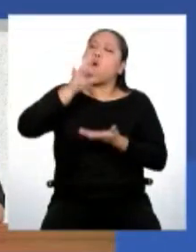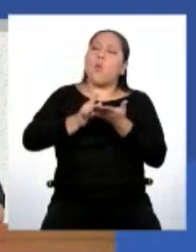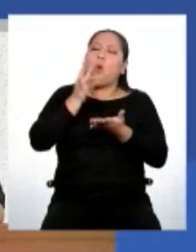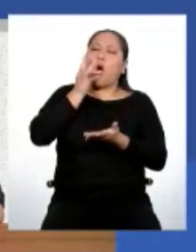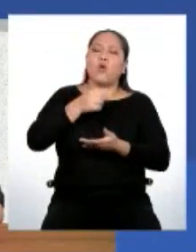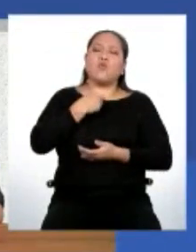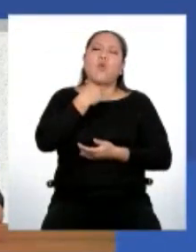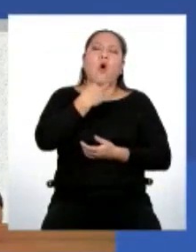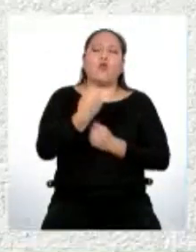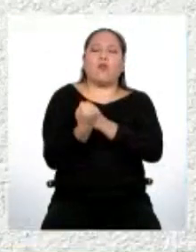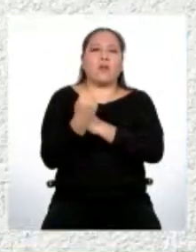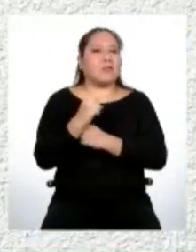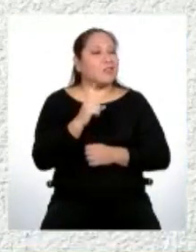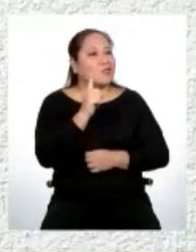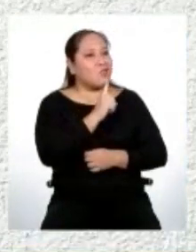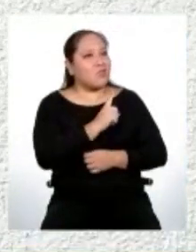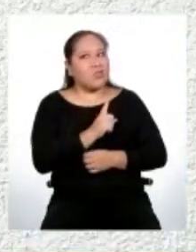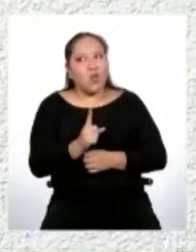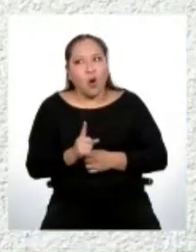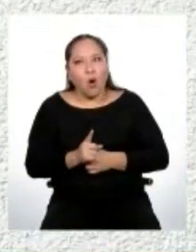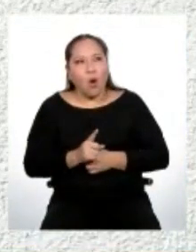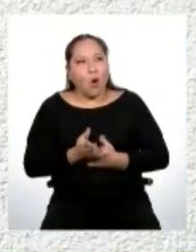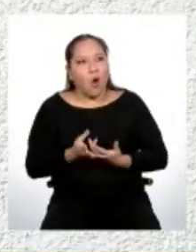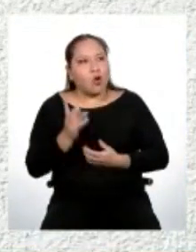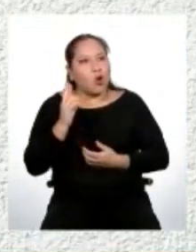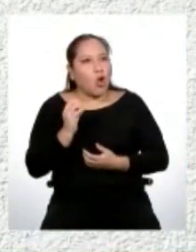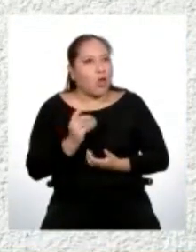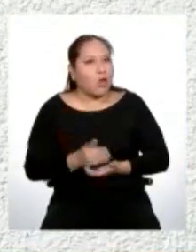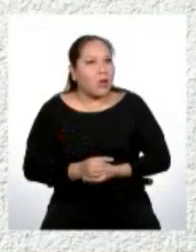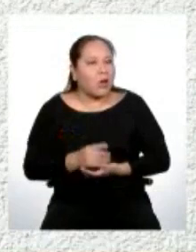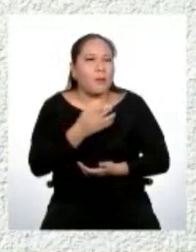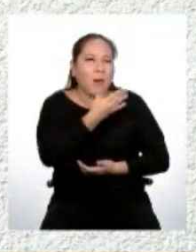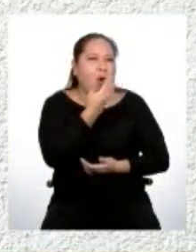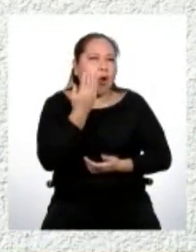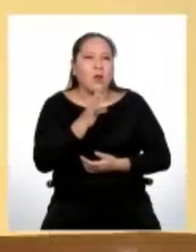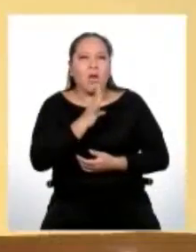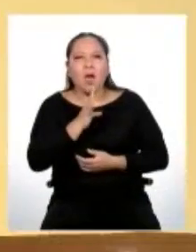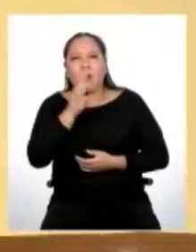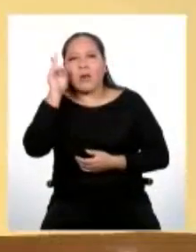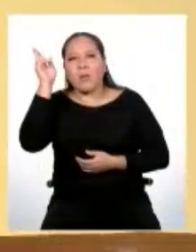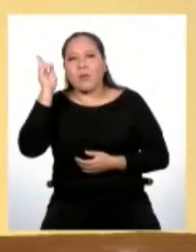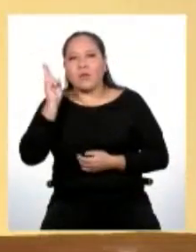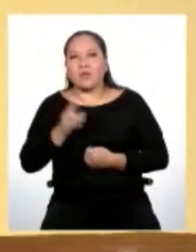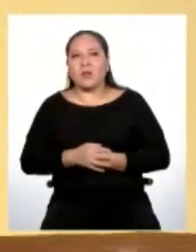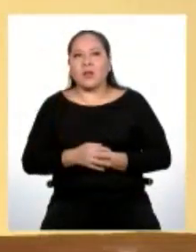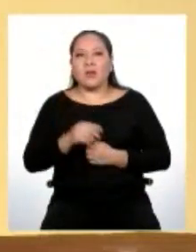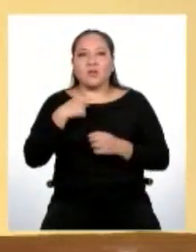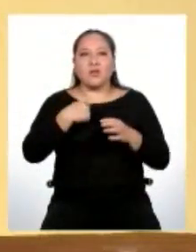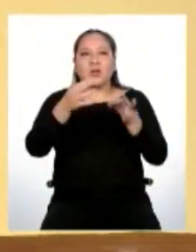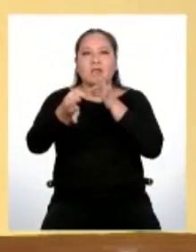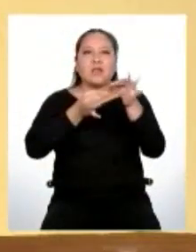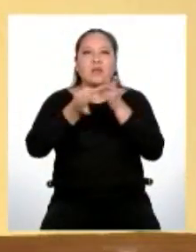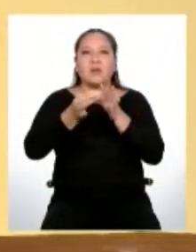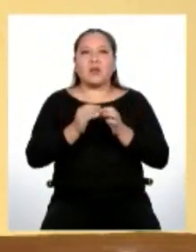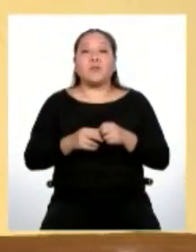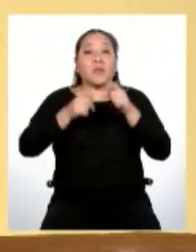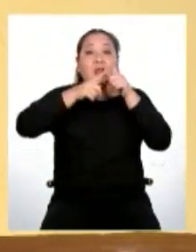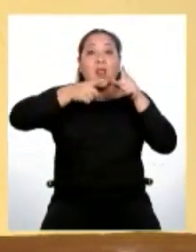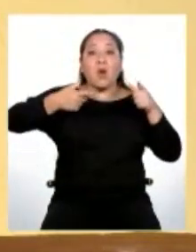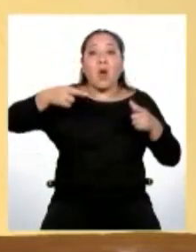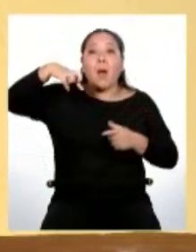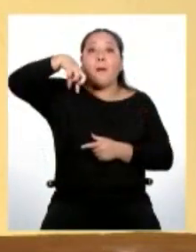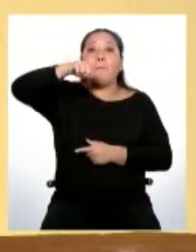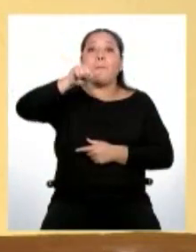vocesasa. No seas, pues, Rodrigo. Mejor que siga hablando la profesora. Les explico. Con el lenguaje paraverbal